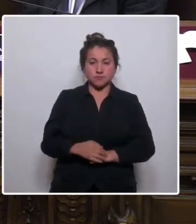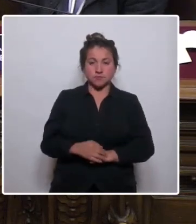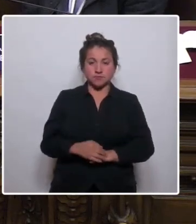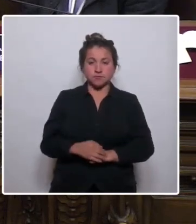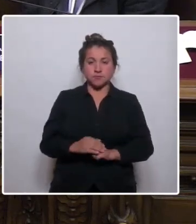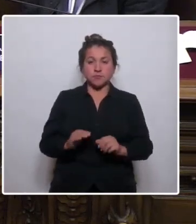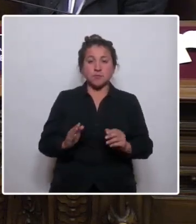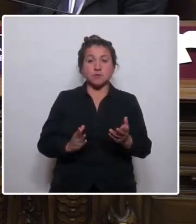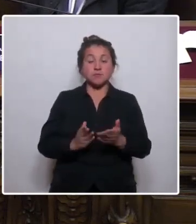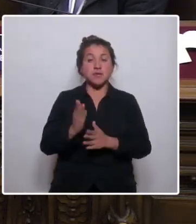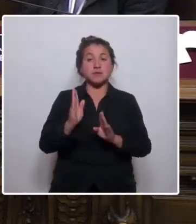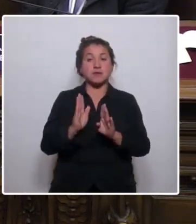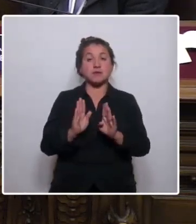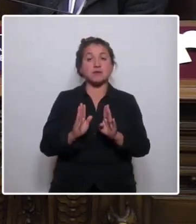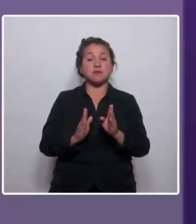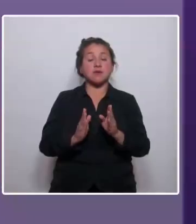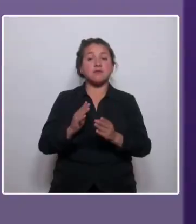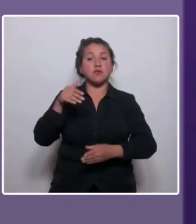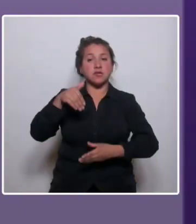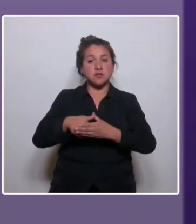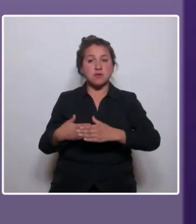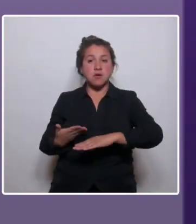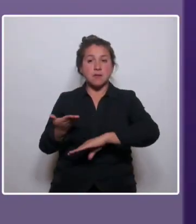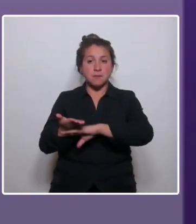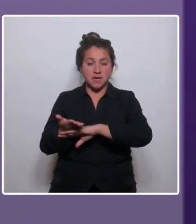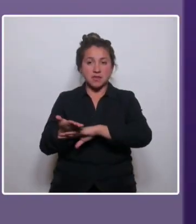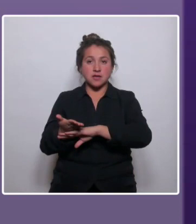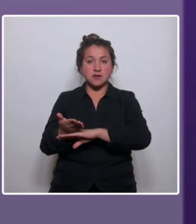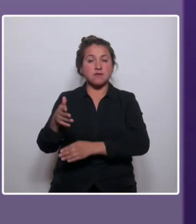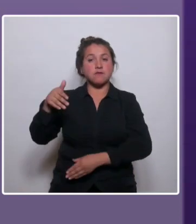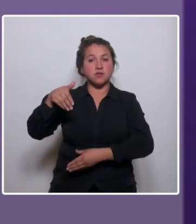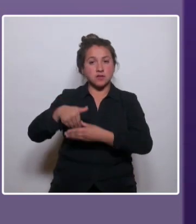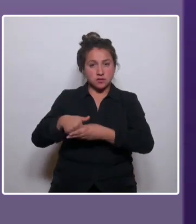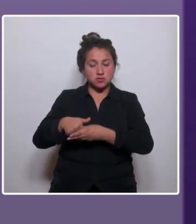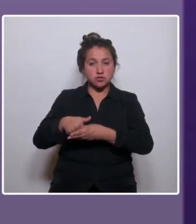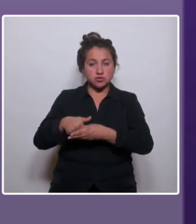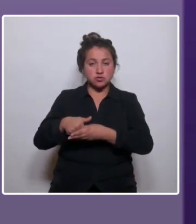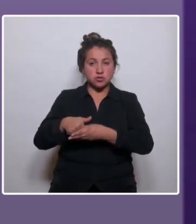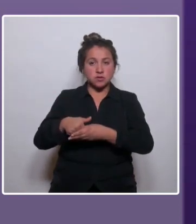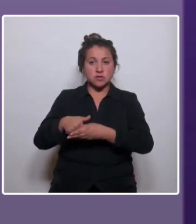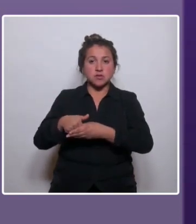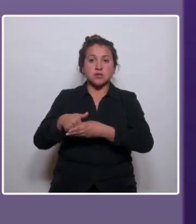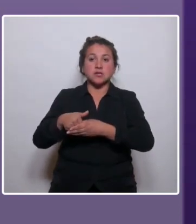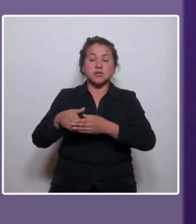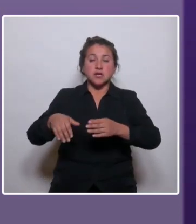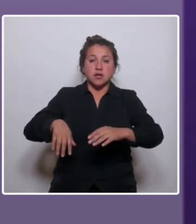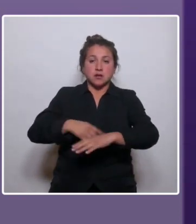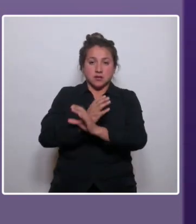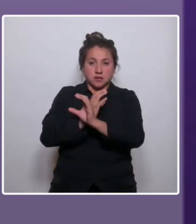Abierta la votación, procederemos a tomar el voto de quienes están conectados de manera telemática.